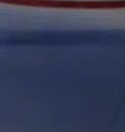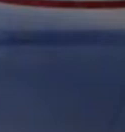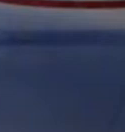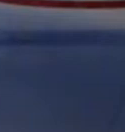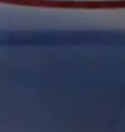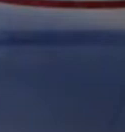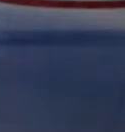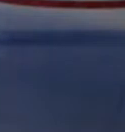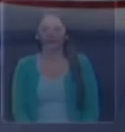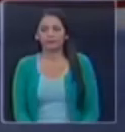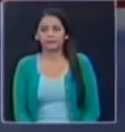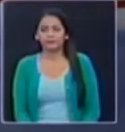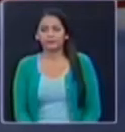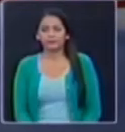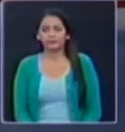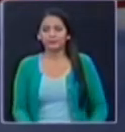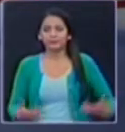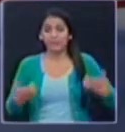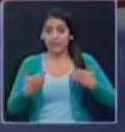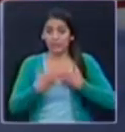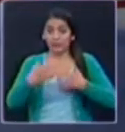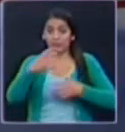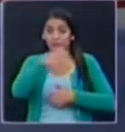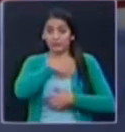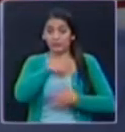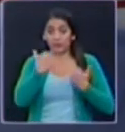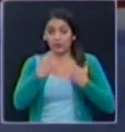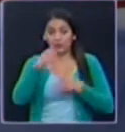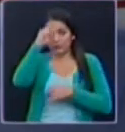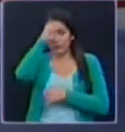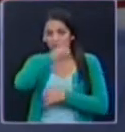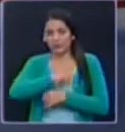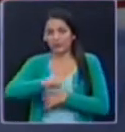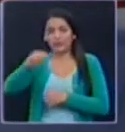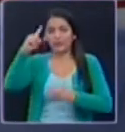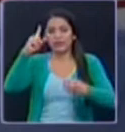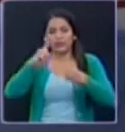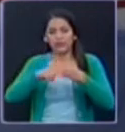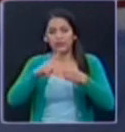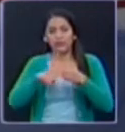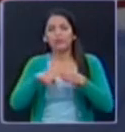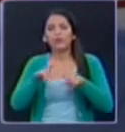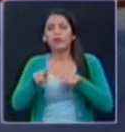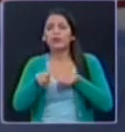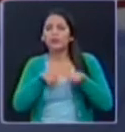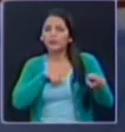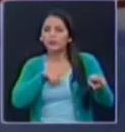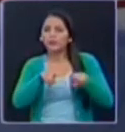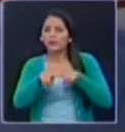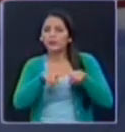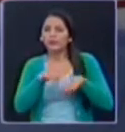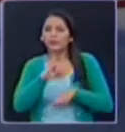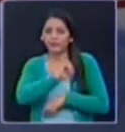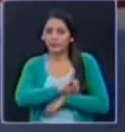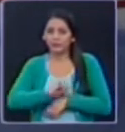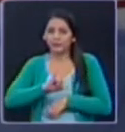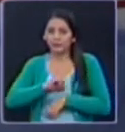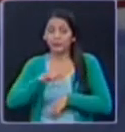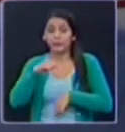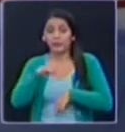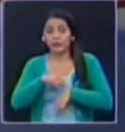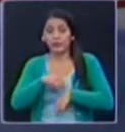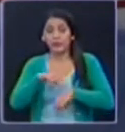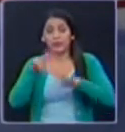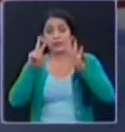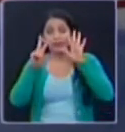A esta hora de la mañana el equipo de Barcelona está viajando rumbo a Quito para su compromiso frente a Independiente del Valle, el partido que está pactado para las 19:30